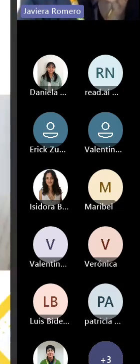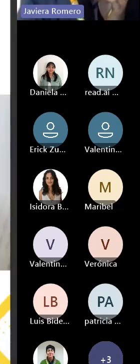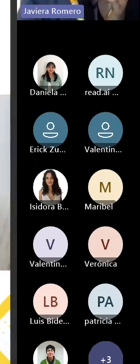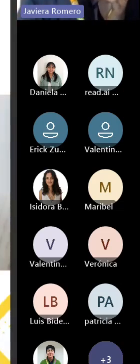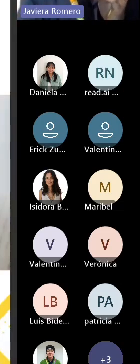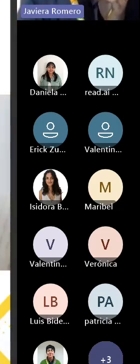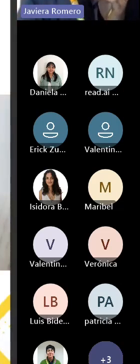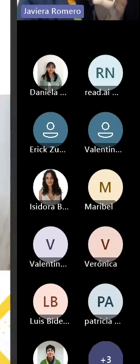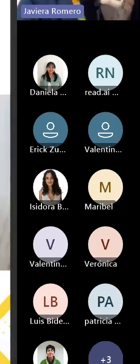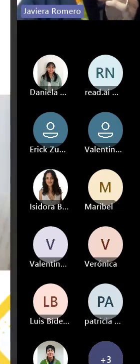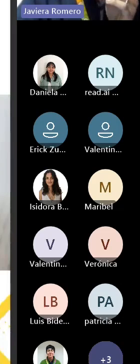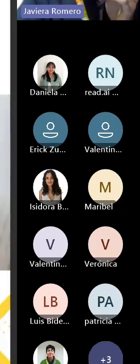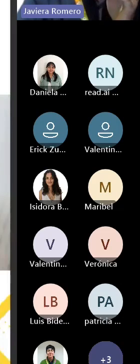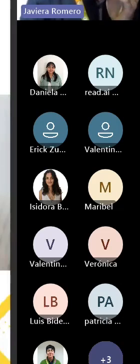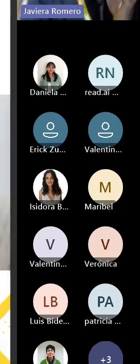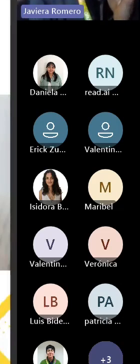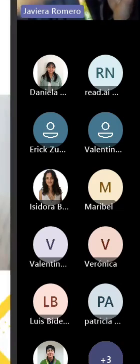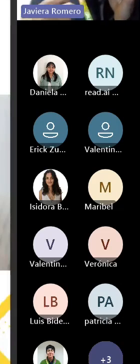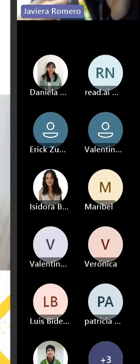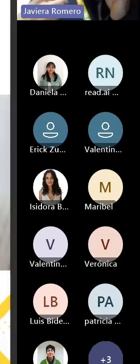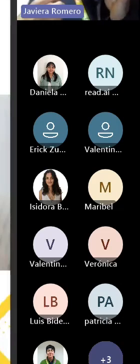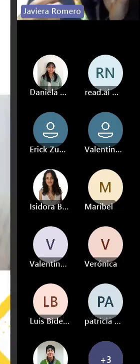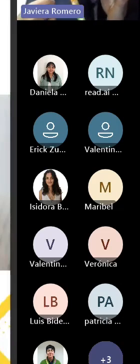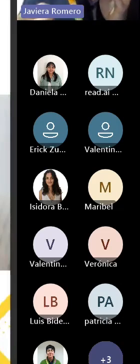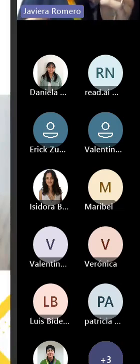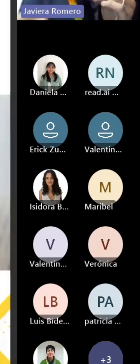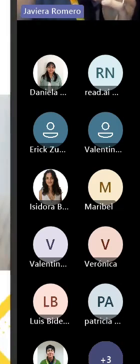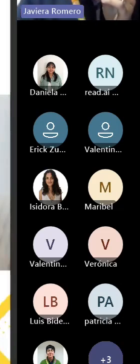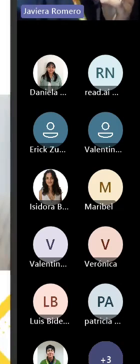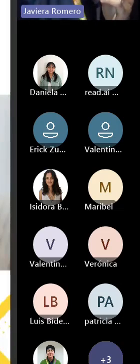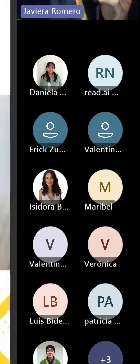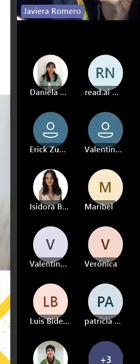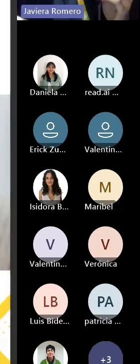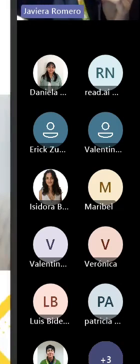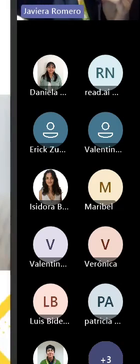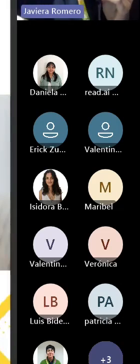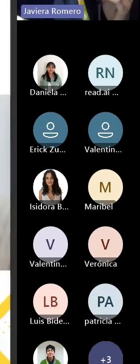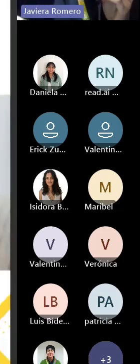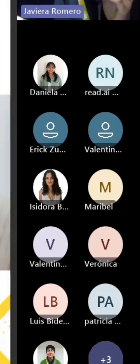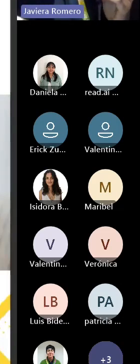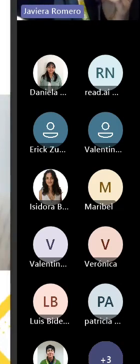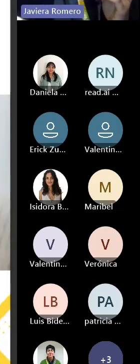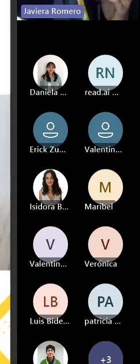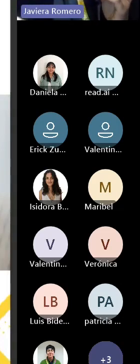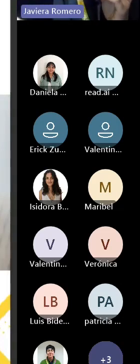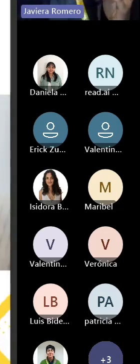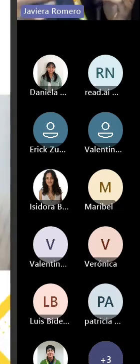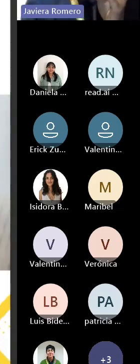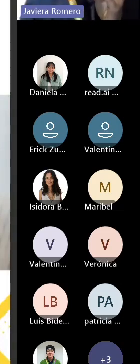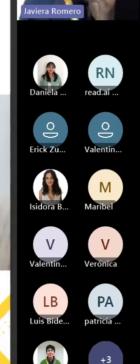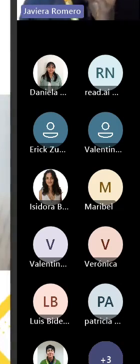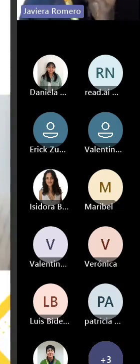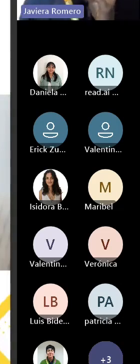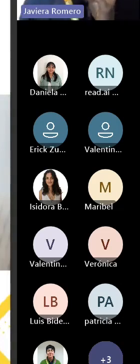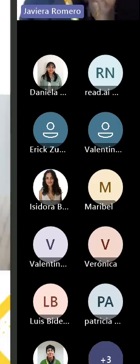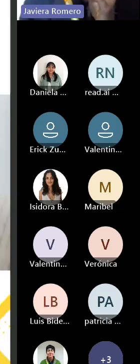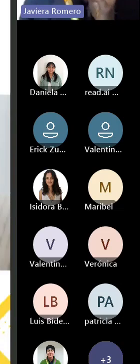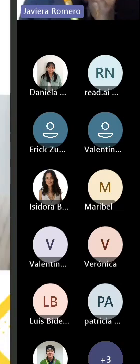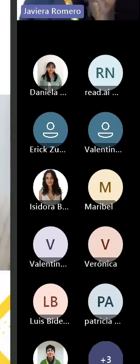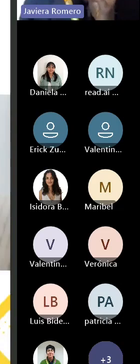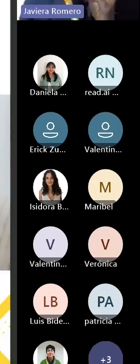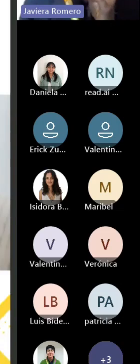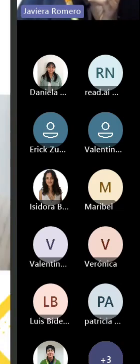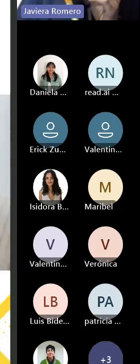mitos, dejar el estigma como a un lado, ¿cierto? Y eso lo da el conocimiento. Por tanto, en este componente resulta súper importante derribar